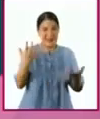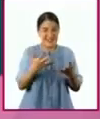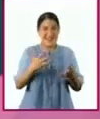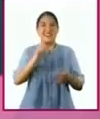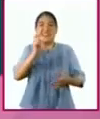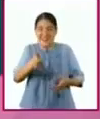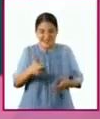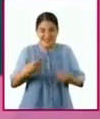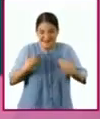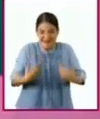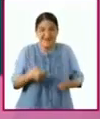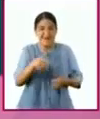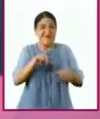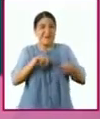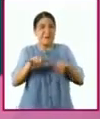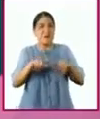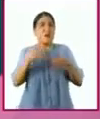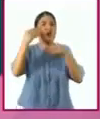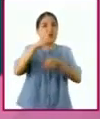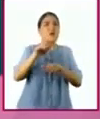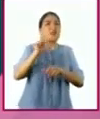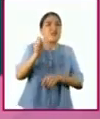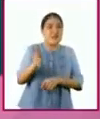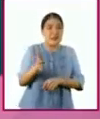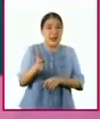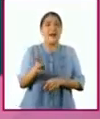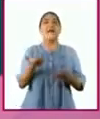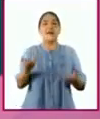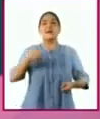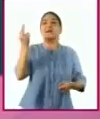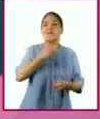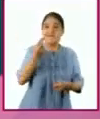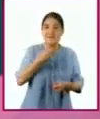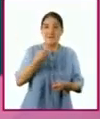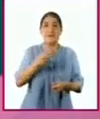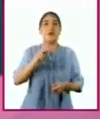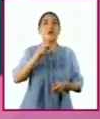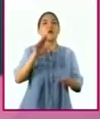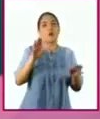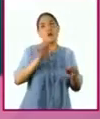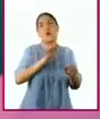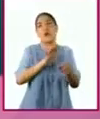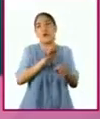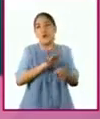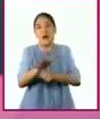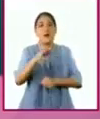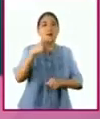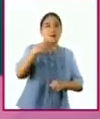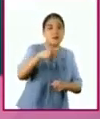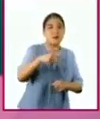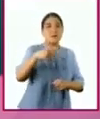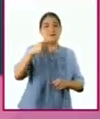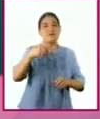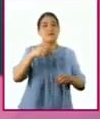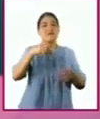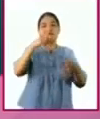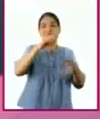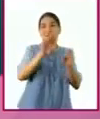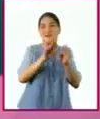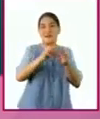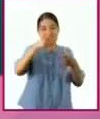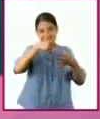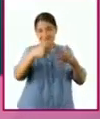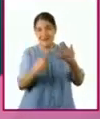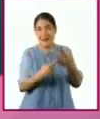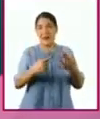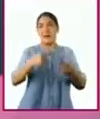mapa y saber de qué nos está hablando, es necesario que tenga ciertos elementos que nos ayuden a comprenderlo. El primero